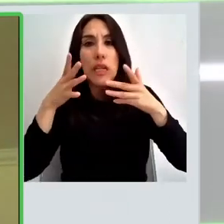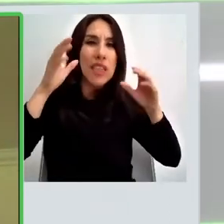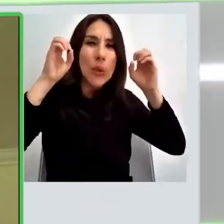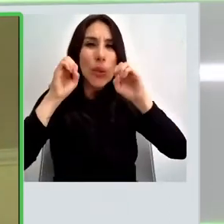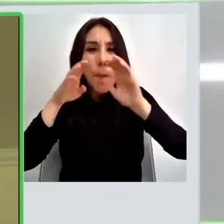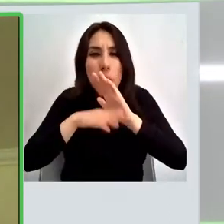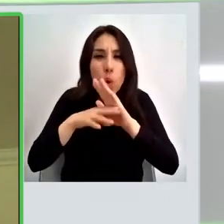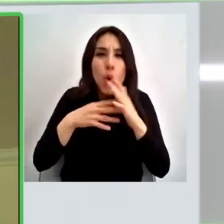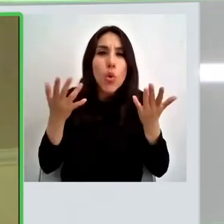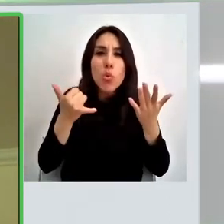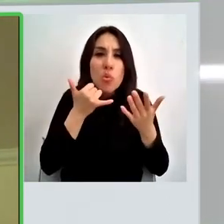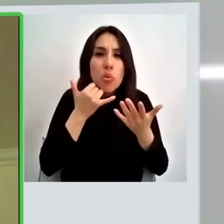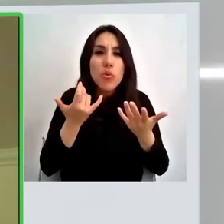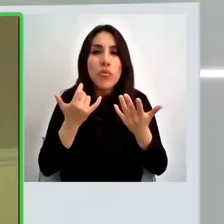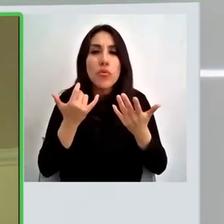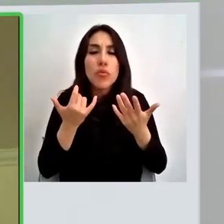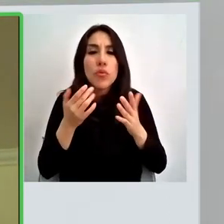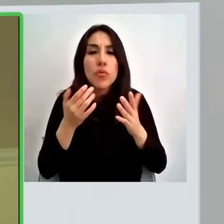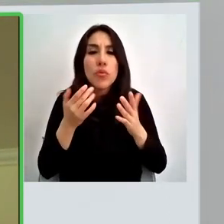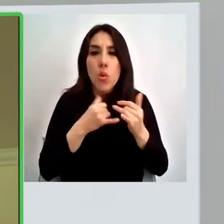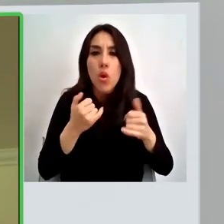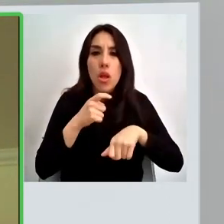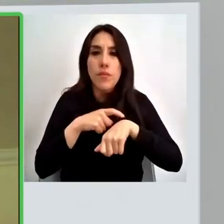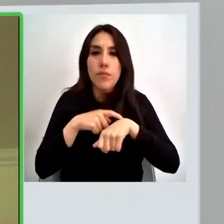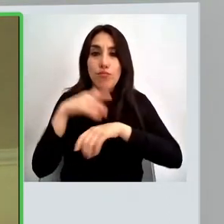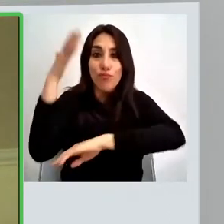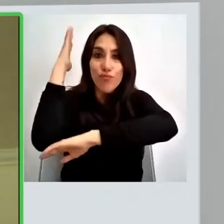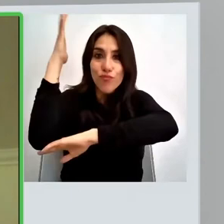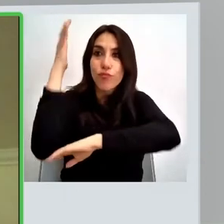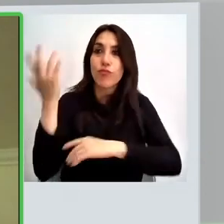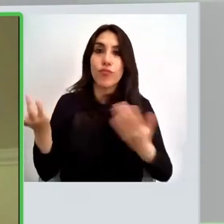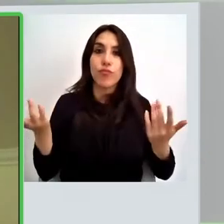los trabajadores eran muy leales